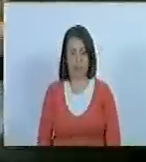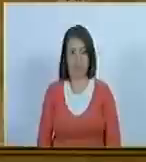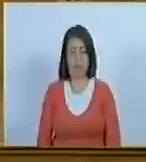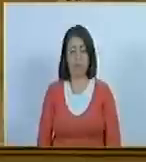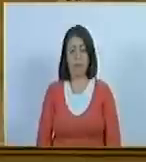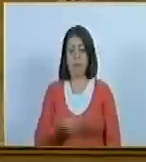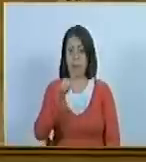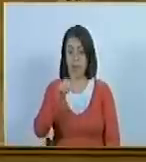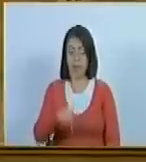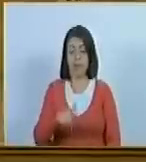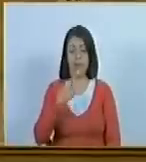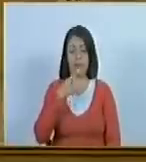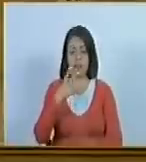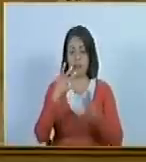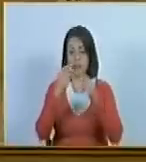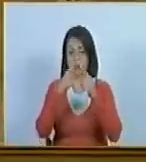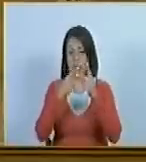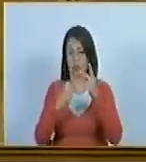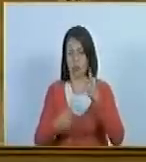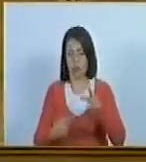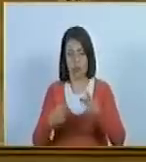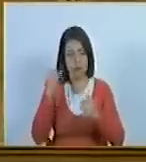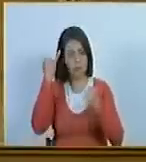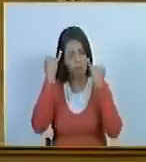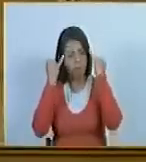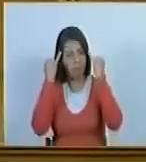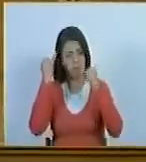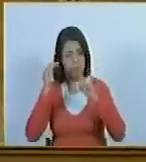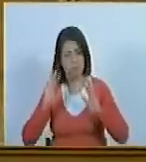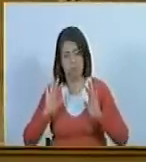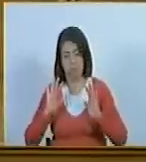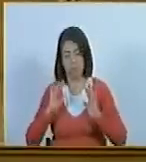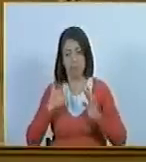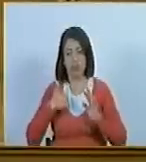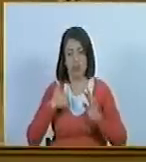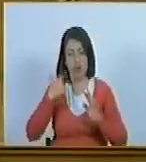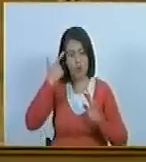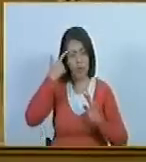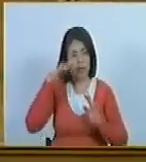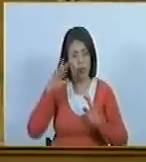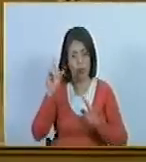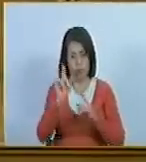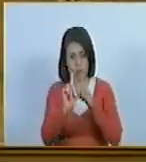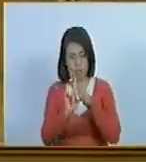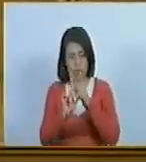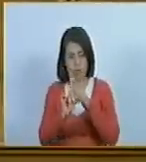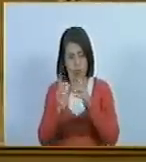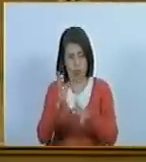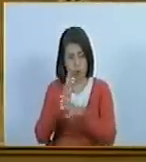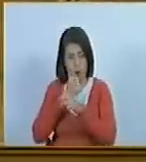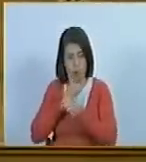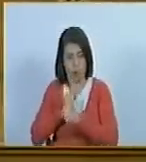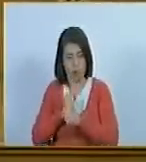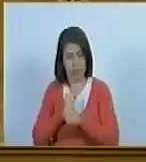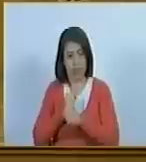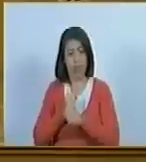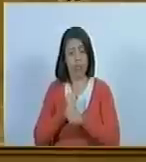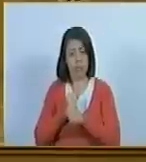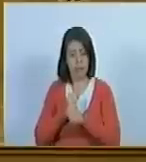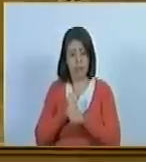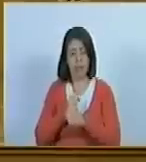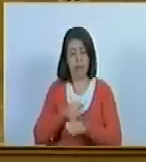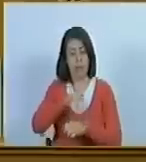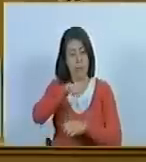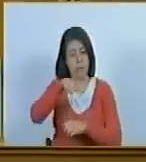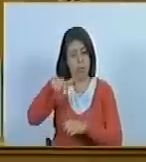De aquí se desprenden muchas lecturas. Yo traigo a colación una de ellas: la confianza de gran parte de